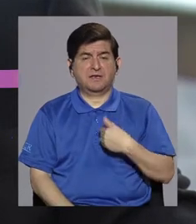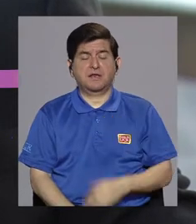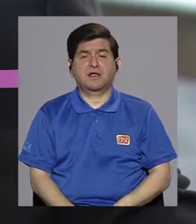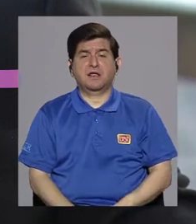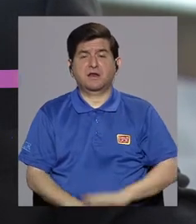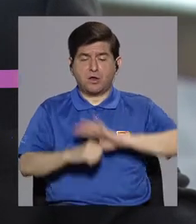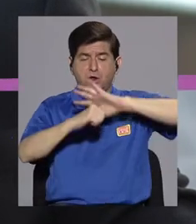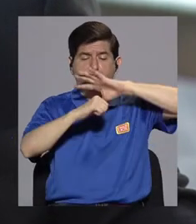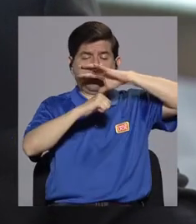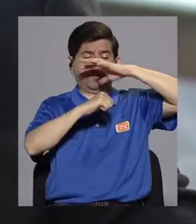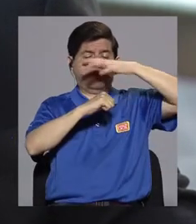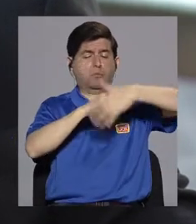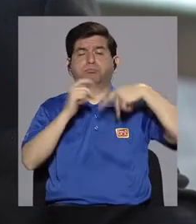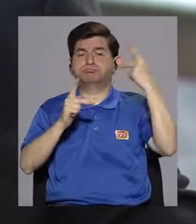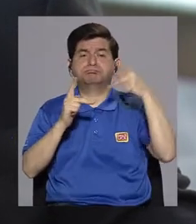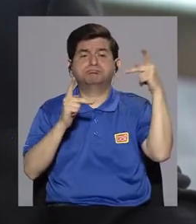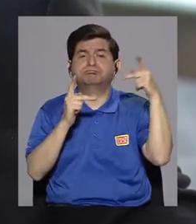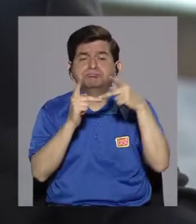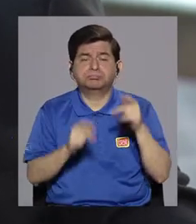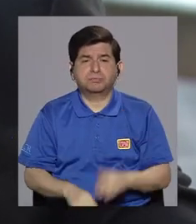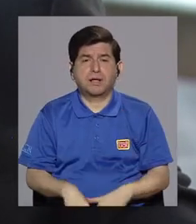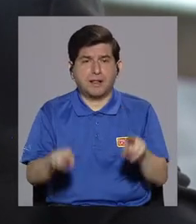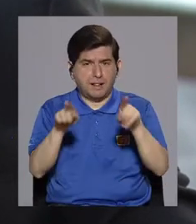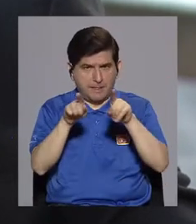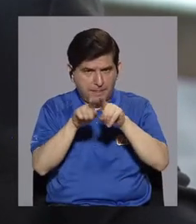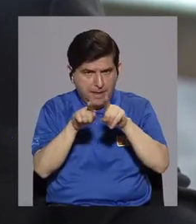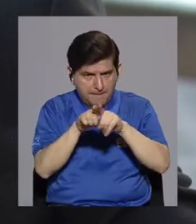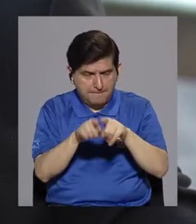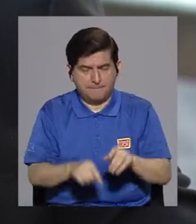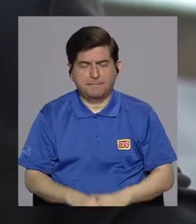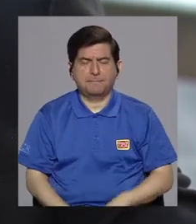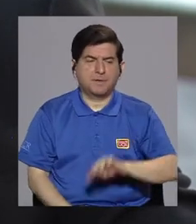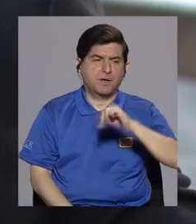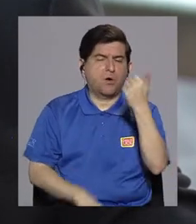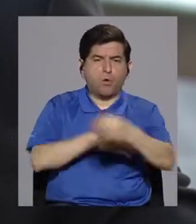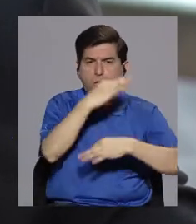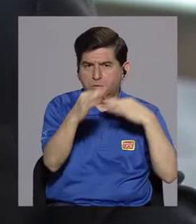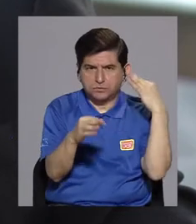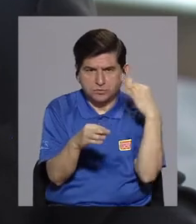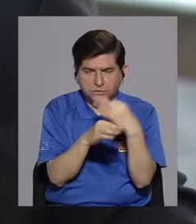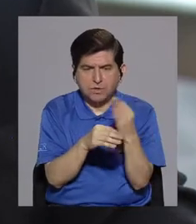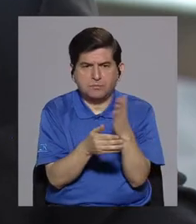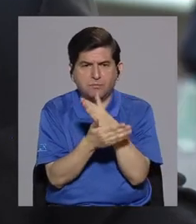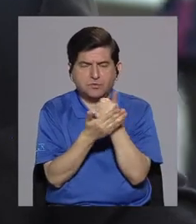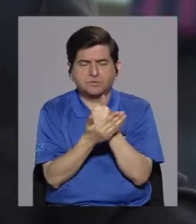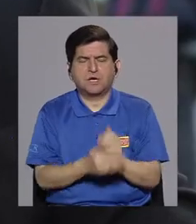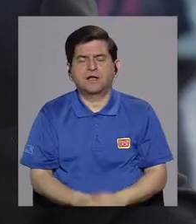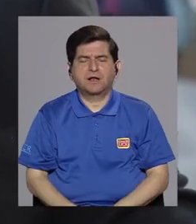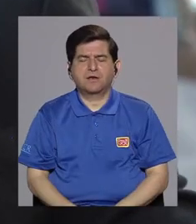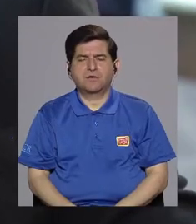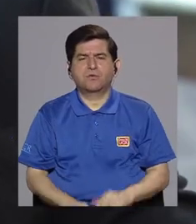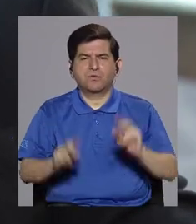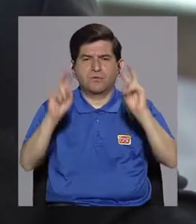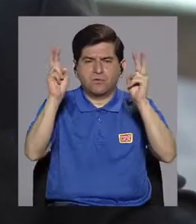en la atmósfera perfectamente. Está el mercurio elemental y hay otras especies que son algunas